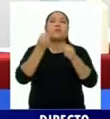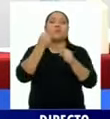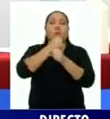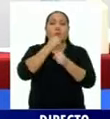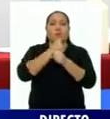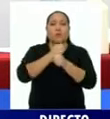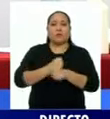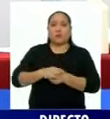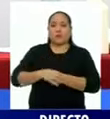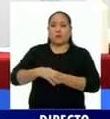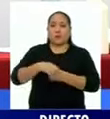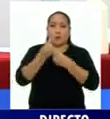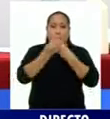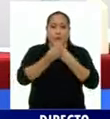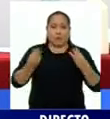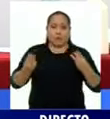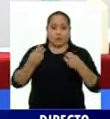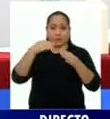país.